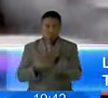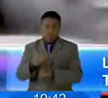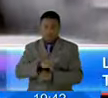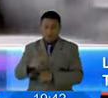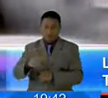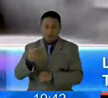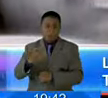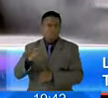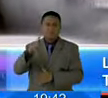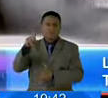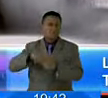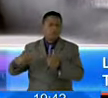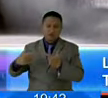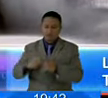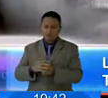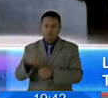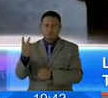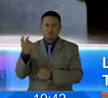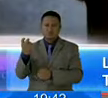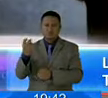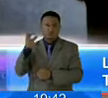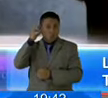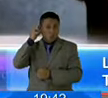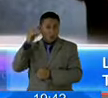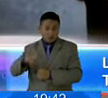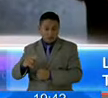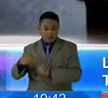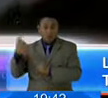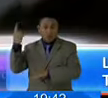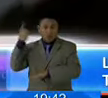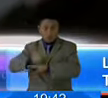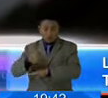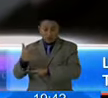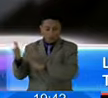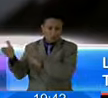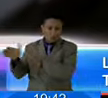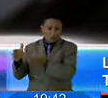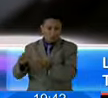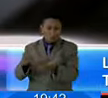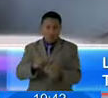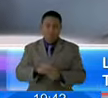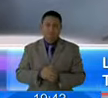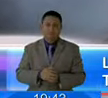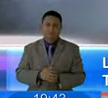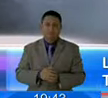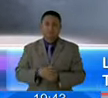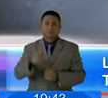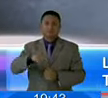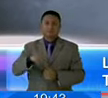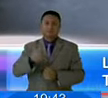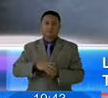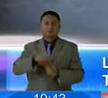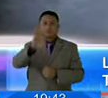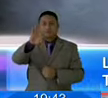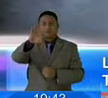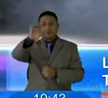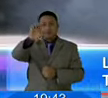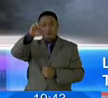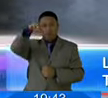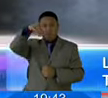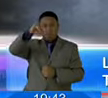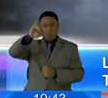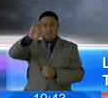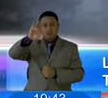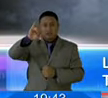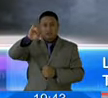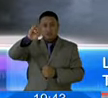que en promedio, 12 mujeres son víctimas de femicidios diariamente en la región. El femicidio es como se conoce al asesinato de una mujer